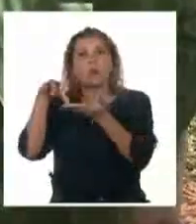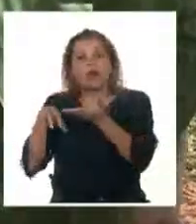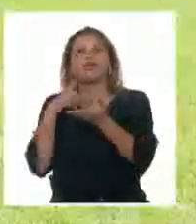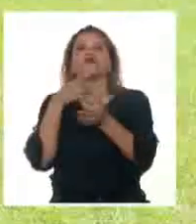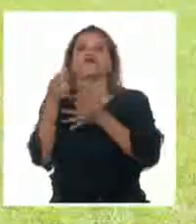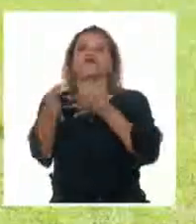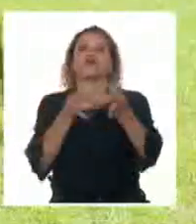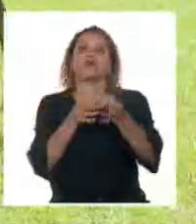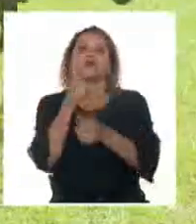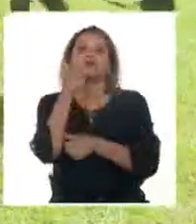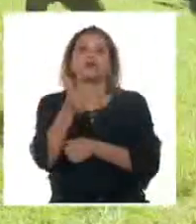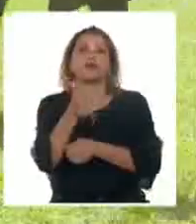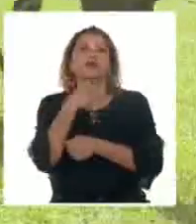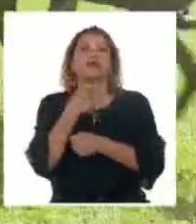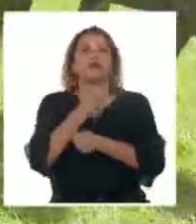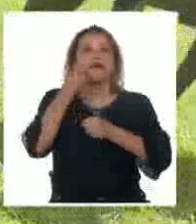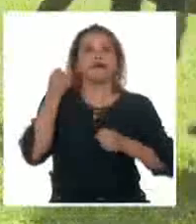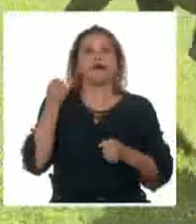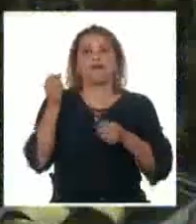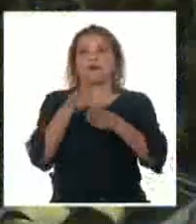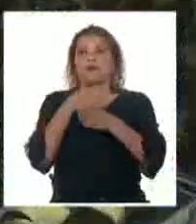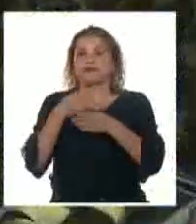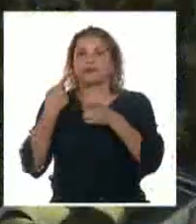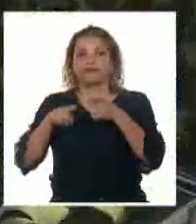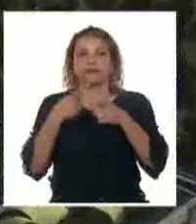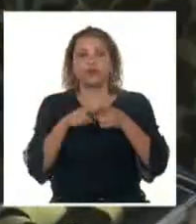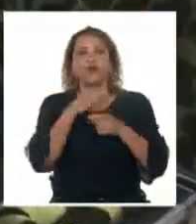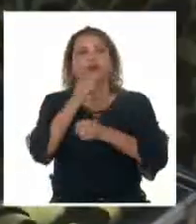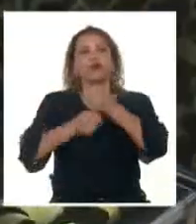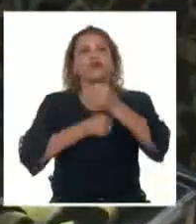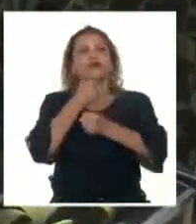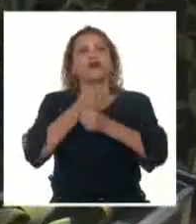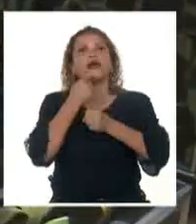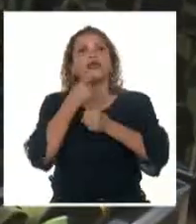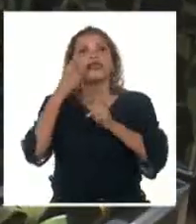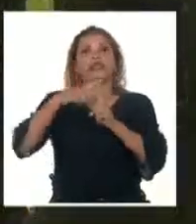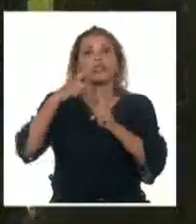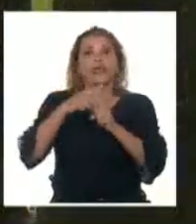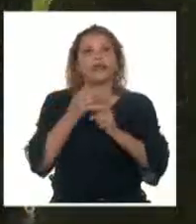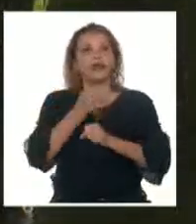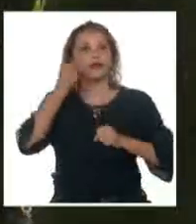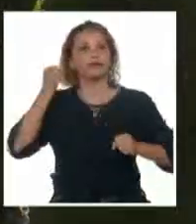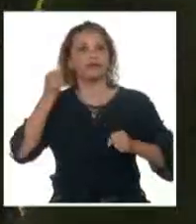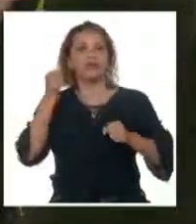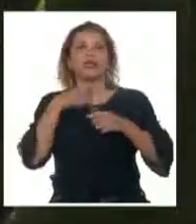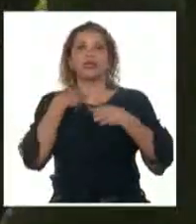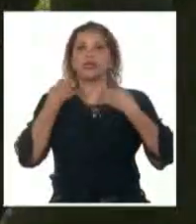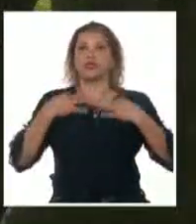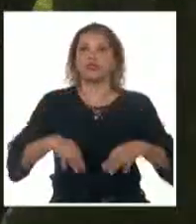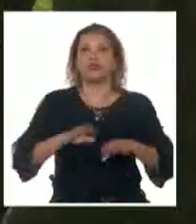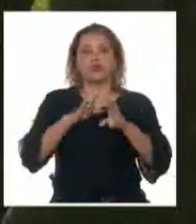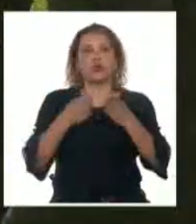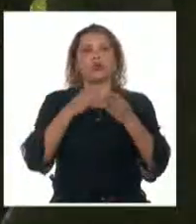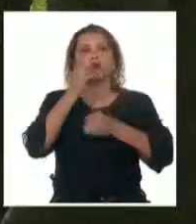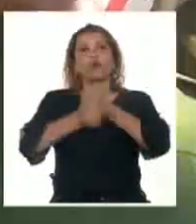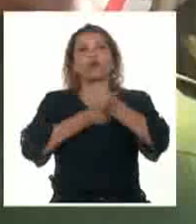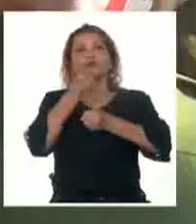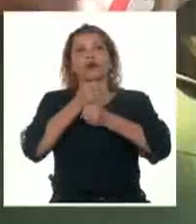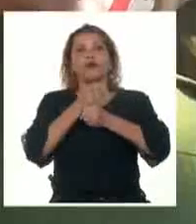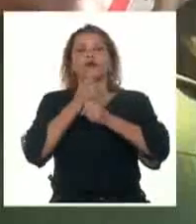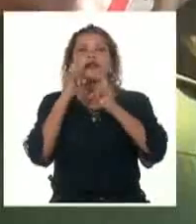de la entrega de habituallamiento posibilidades de empleo de la técnica y el armamento y la base material de estudio utilizada en campaña